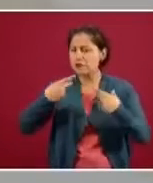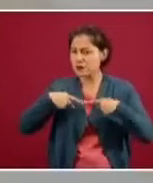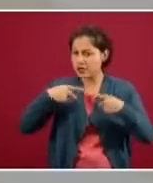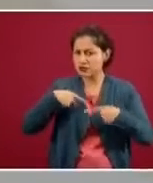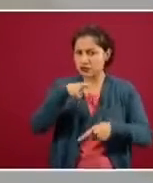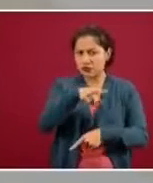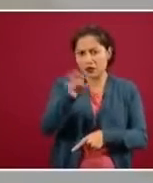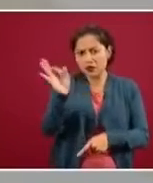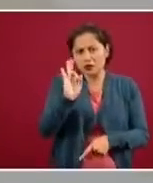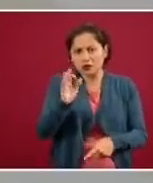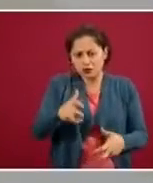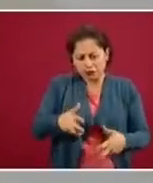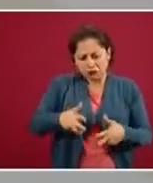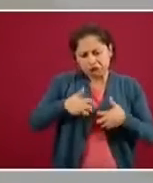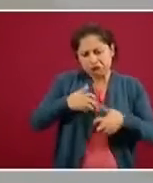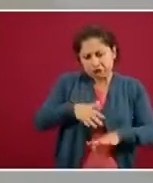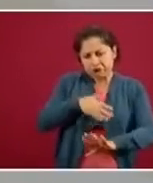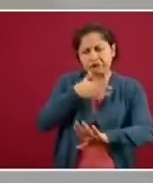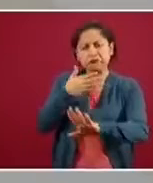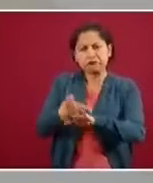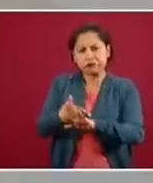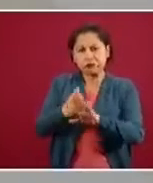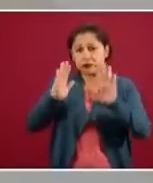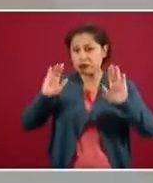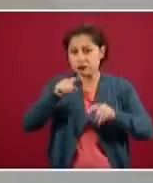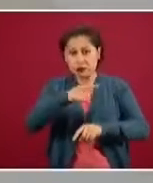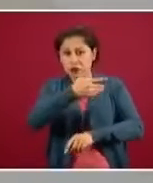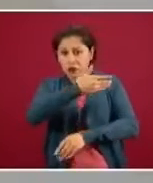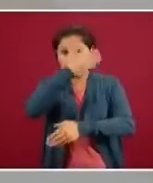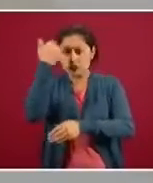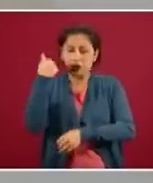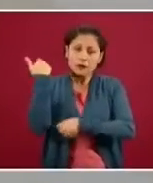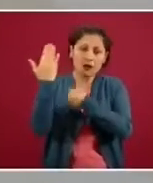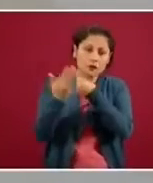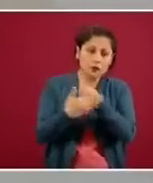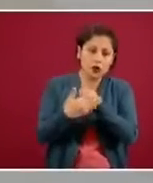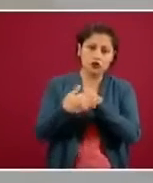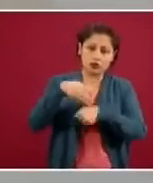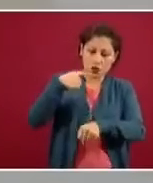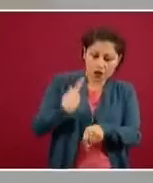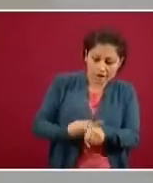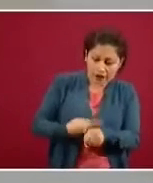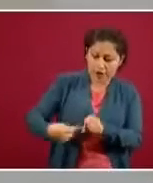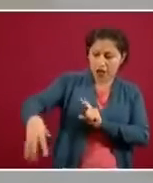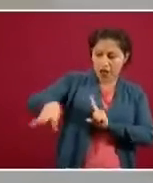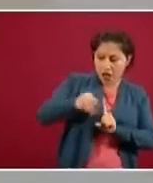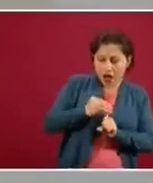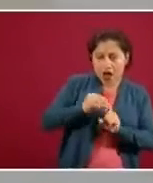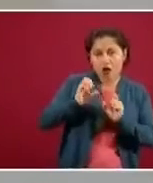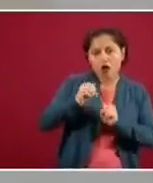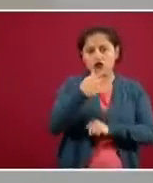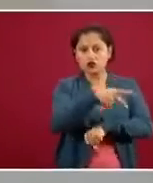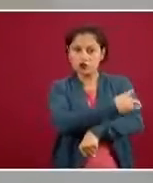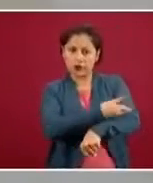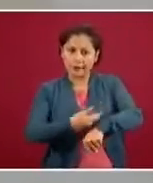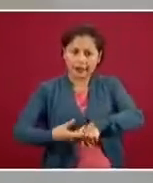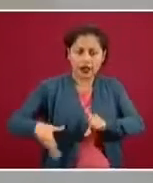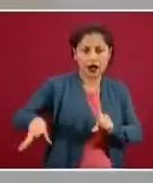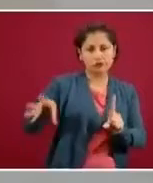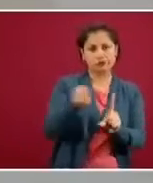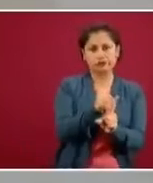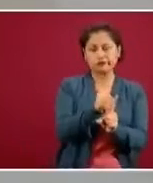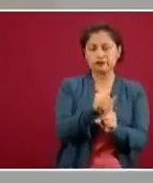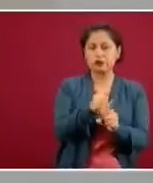que sea la próxima persona que padezca la enfermedad o que tenga un familiar directo que padezca la enfermedad. Entonces, aunque no lo